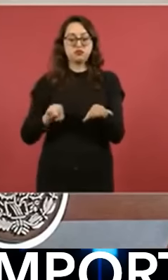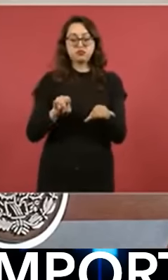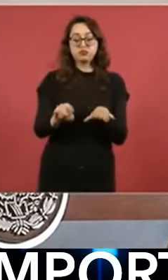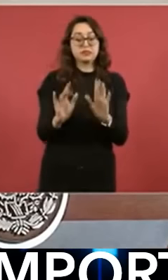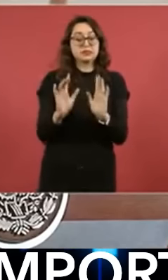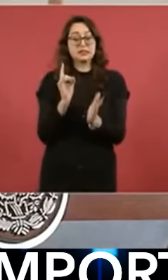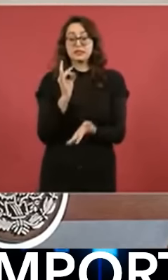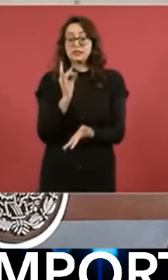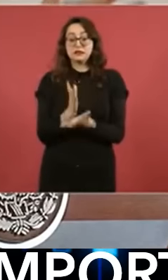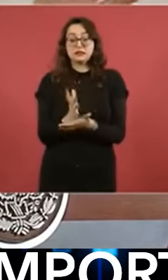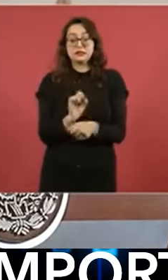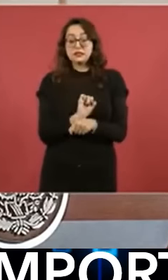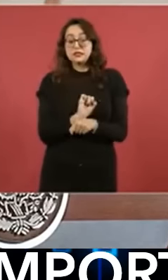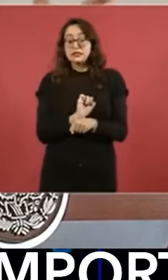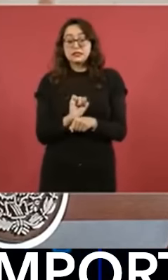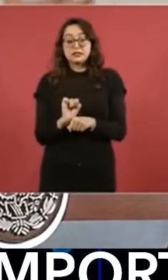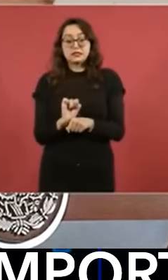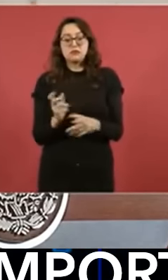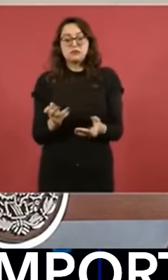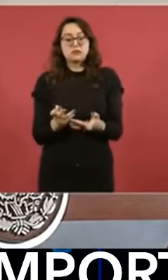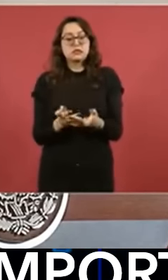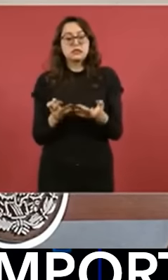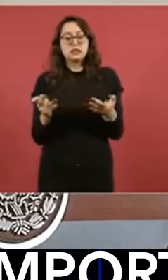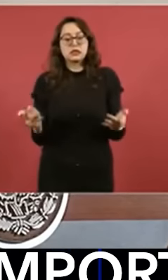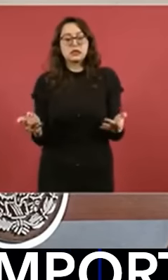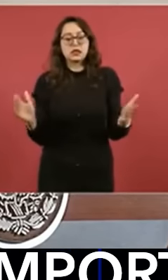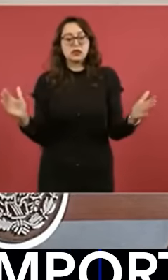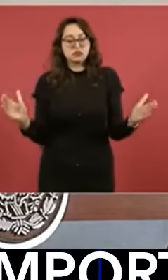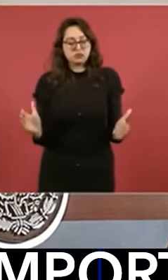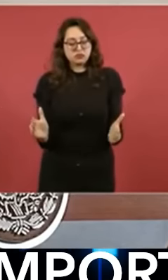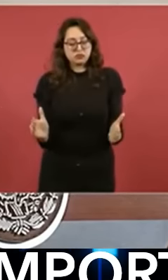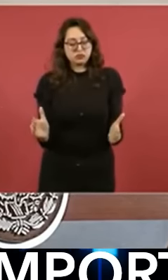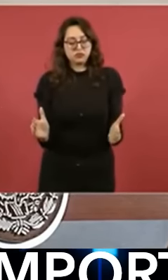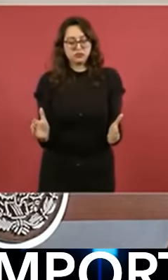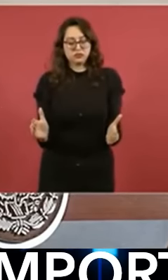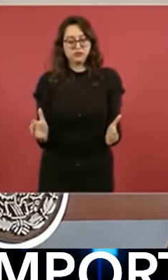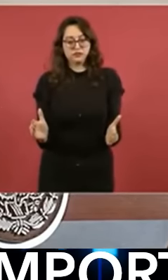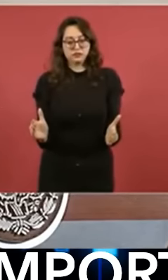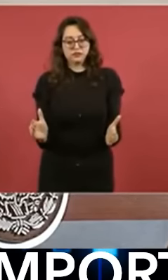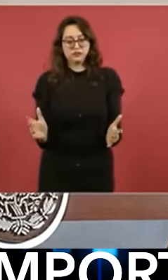y se consiguieron los terrenos, llevó tiempo.